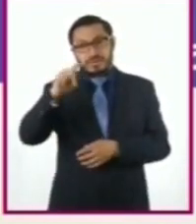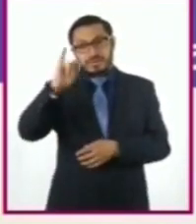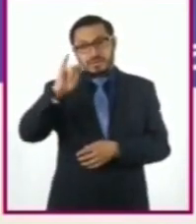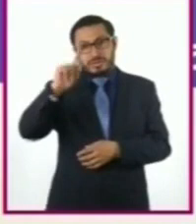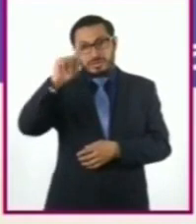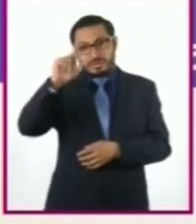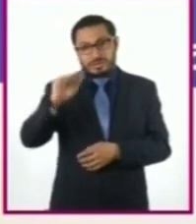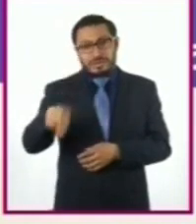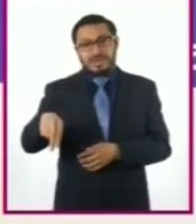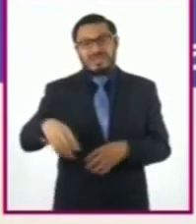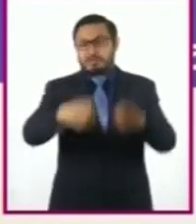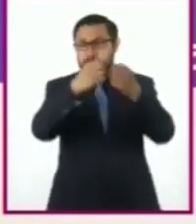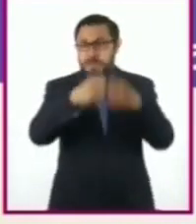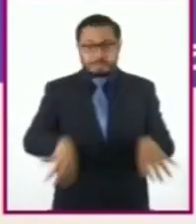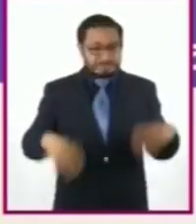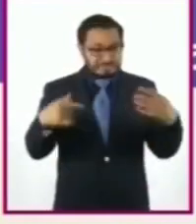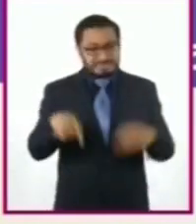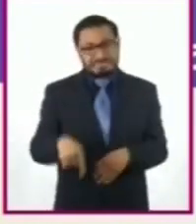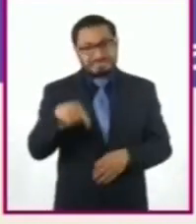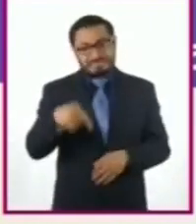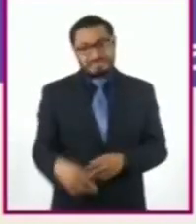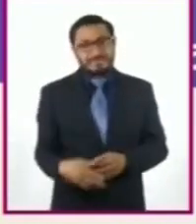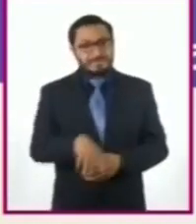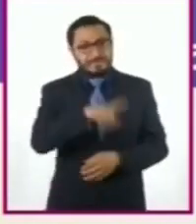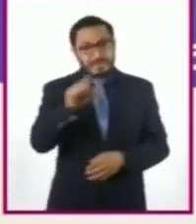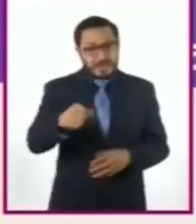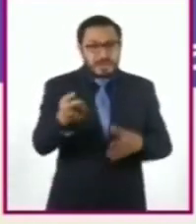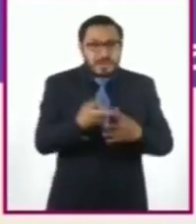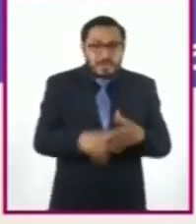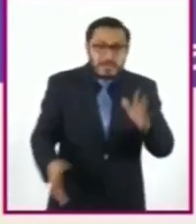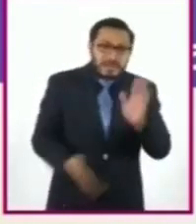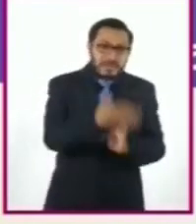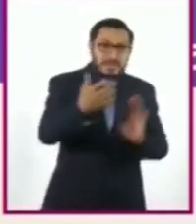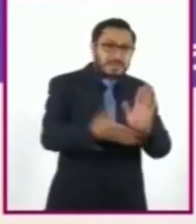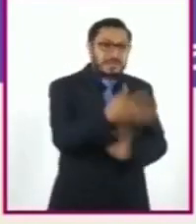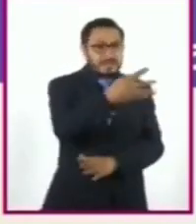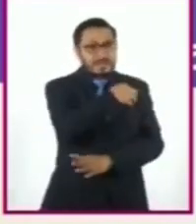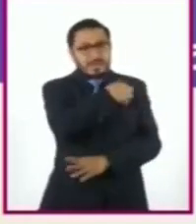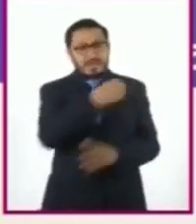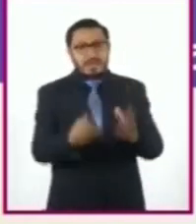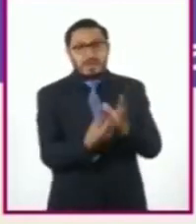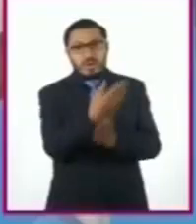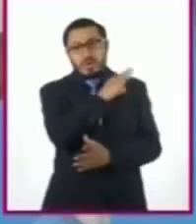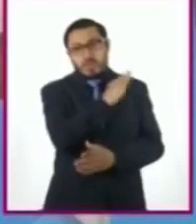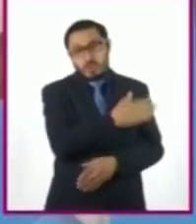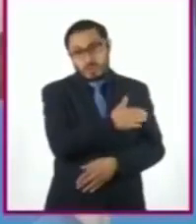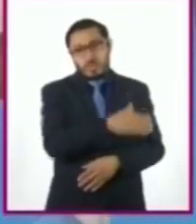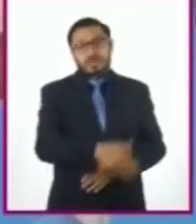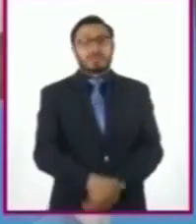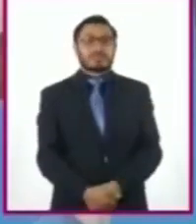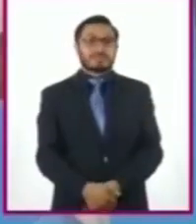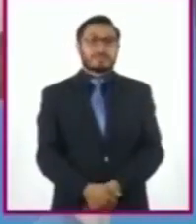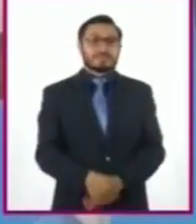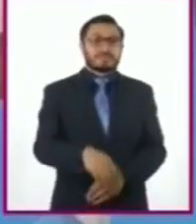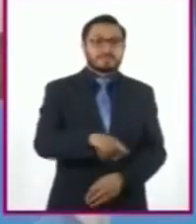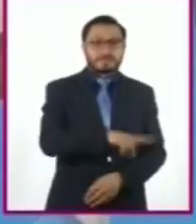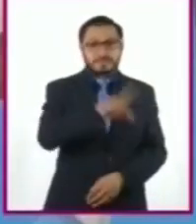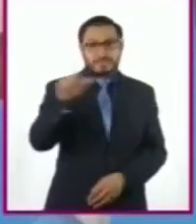inicial, comienza la construcción de la capital de Nueva España. Para el año